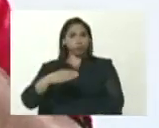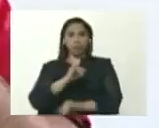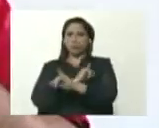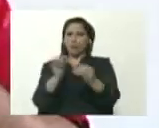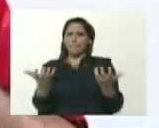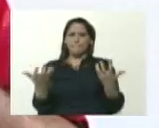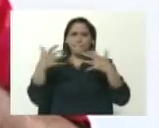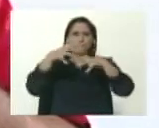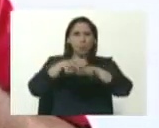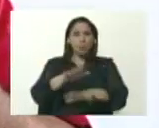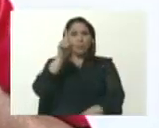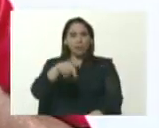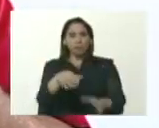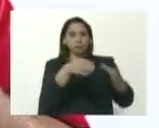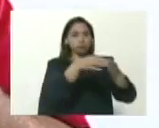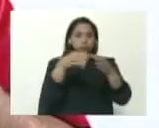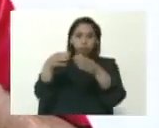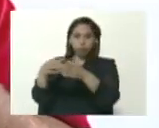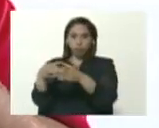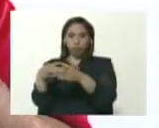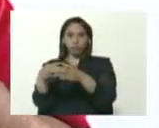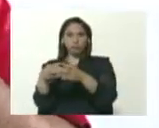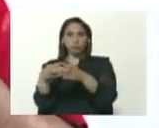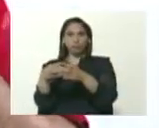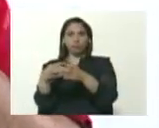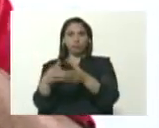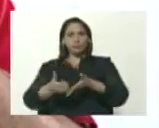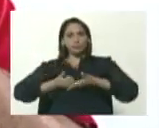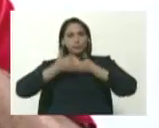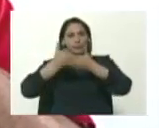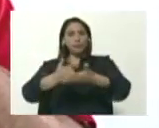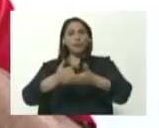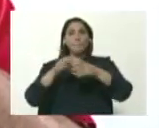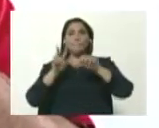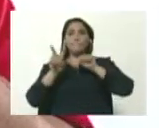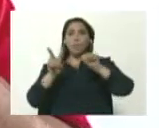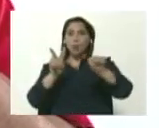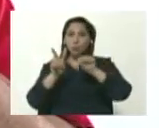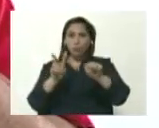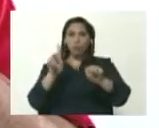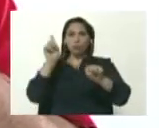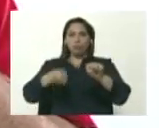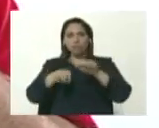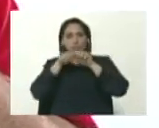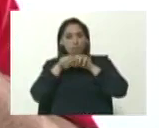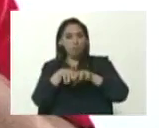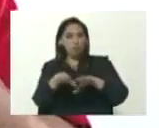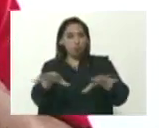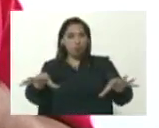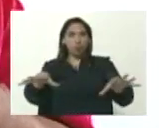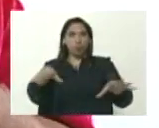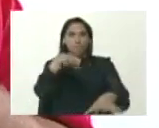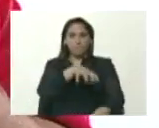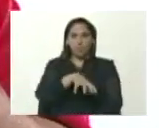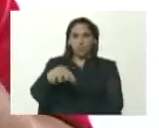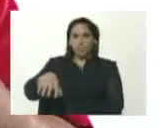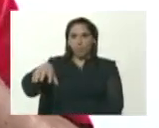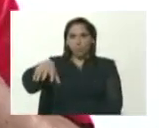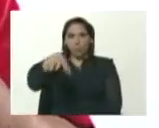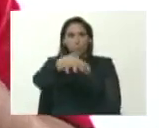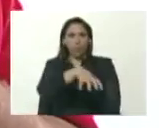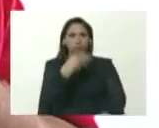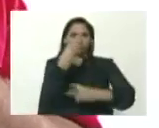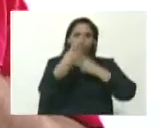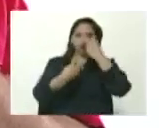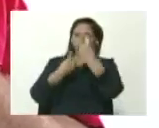integrada, en la conformación de los de ayudar al movimiento Somos Venezuela en el despliegue por cada estado y detectar, como hemos